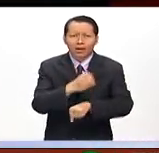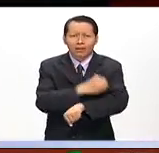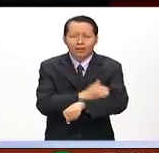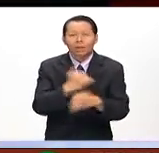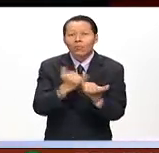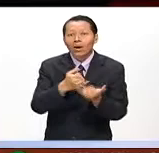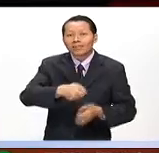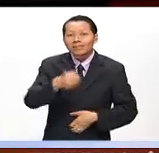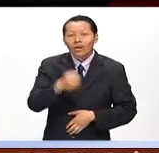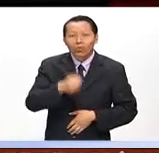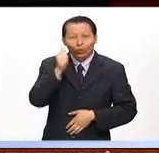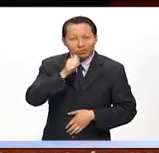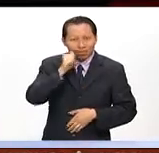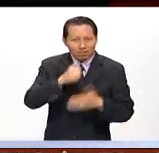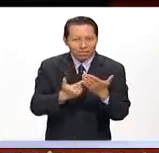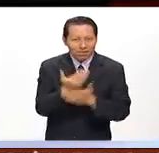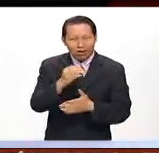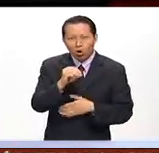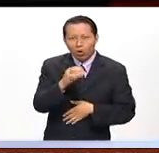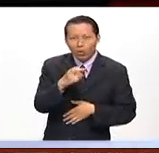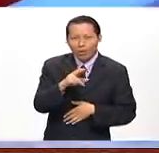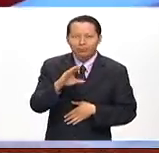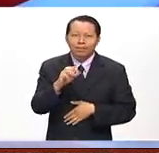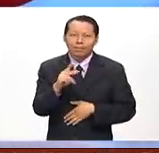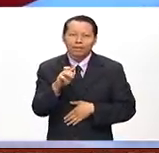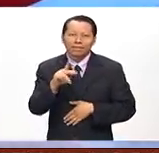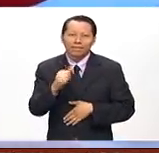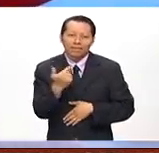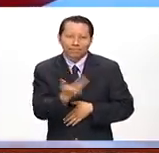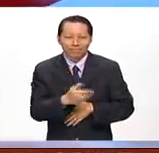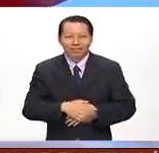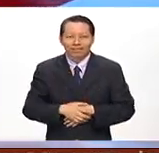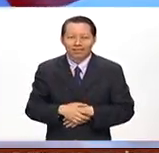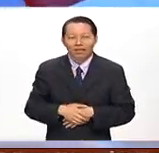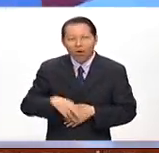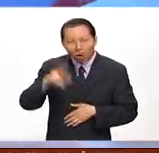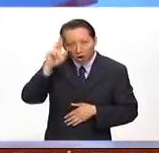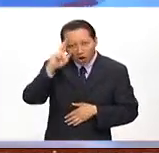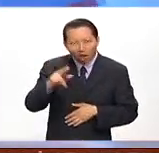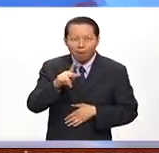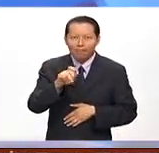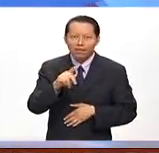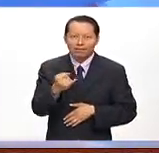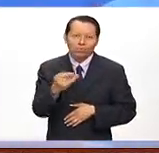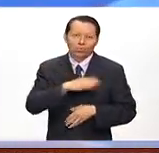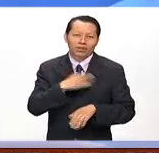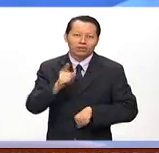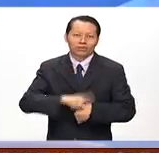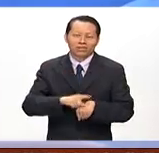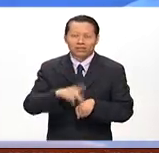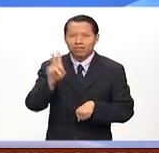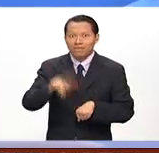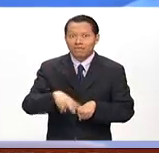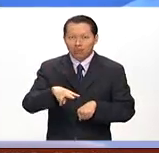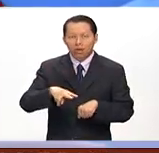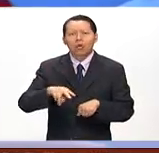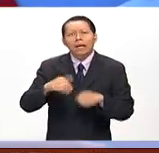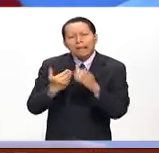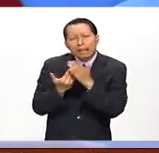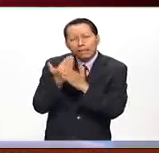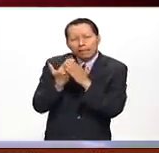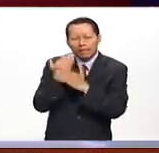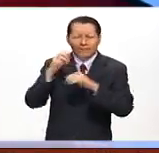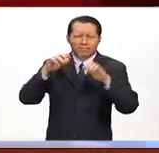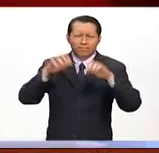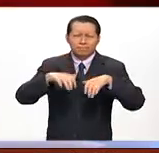mucho gusto, como cada mañana, a Omar Cepeda. Omar. Hola, ¿qué tal? Muy buenos días, Pati. Así, además de que así es la temperatura, mucha lluvia